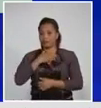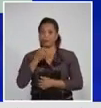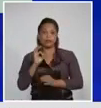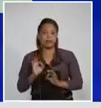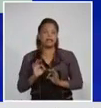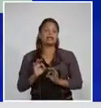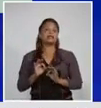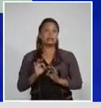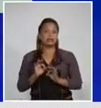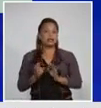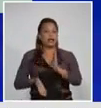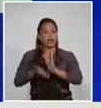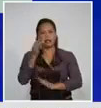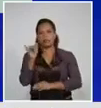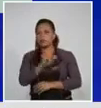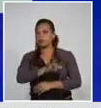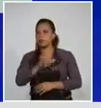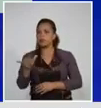todavía elevado.